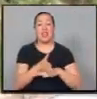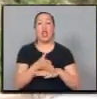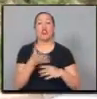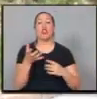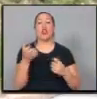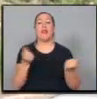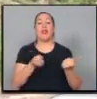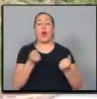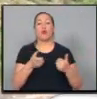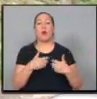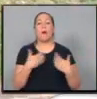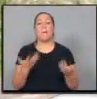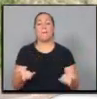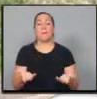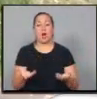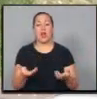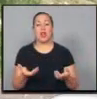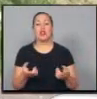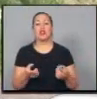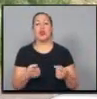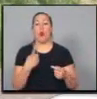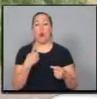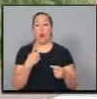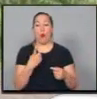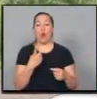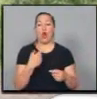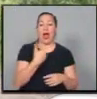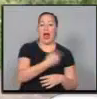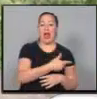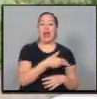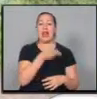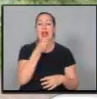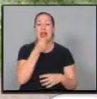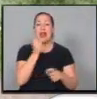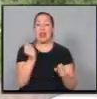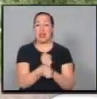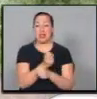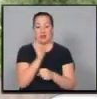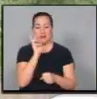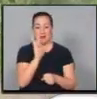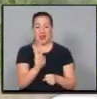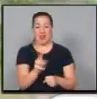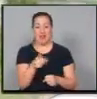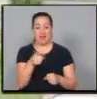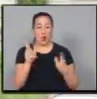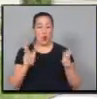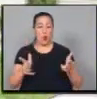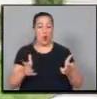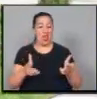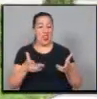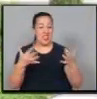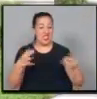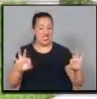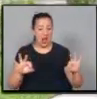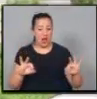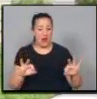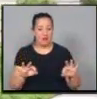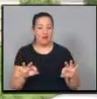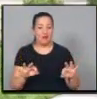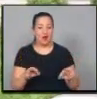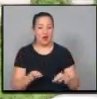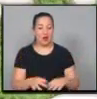eso uno de sus costados no resultó tan dañado. Mirá, ahí vemos, Daniel, prácticamente del